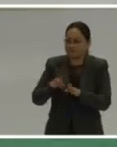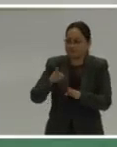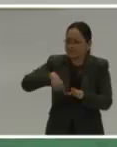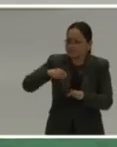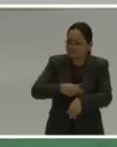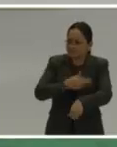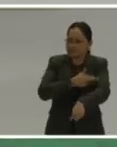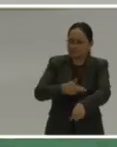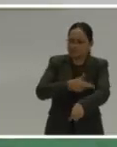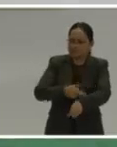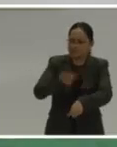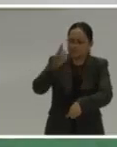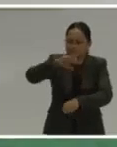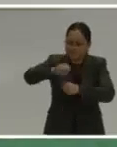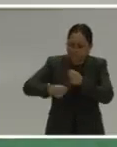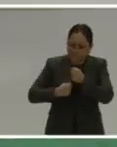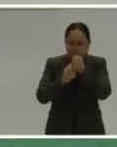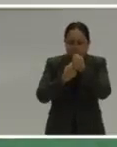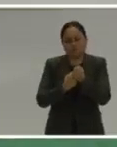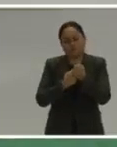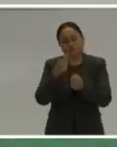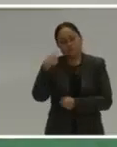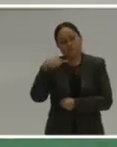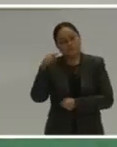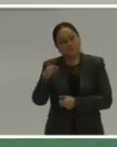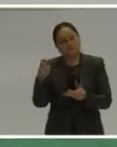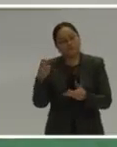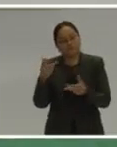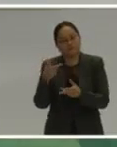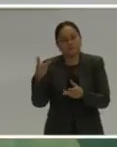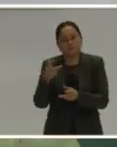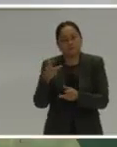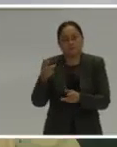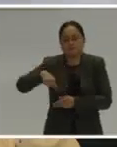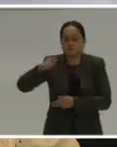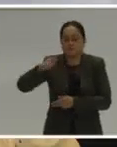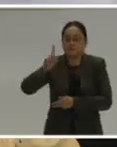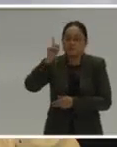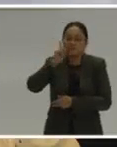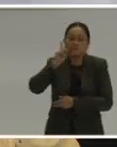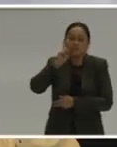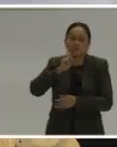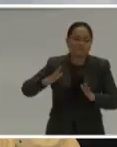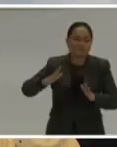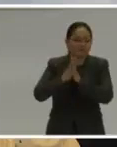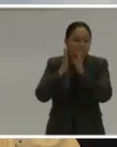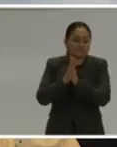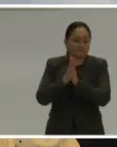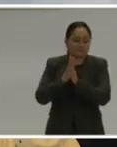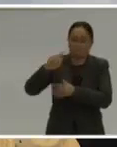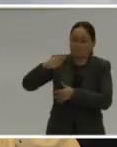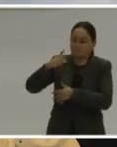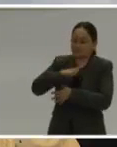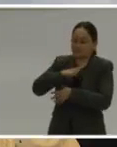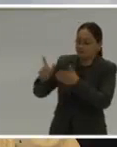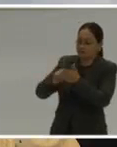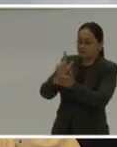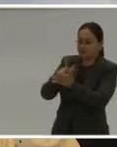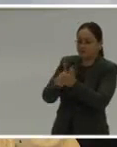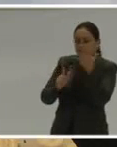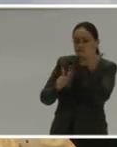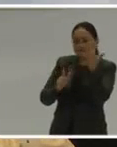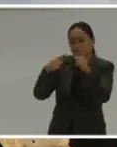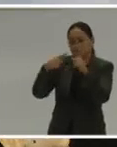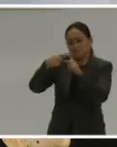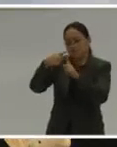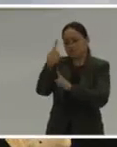En procesos de autonomías es importante la participación de las mujeres. Nosotros tenemos la ley del 50+1.